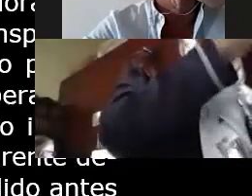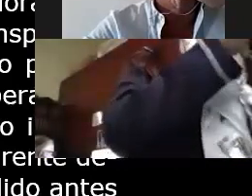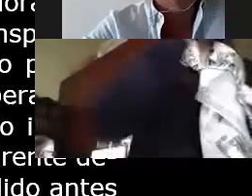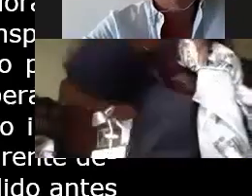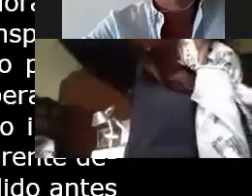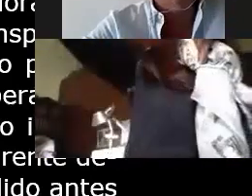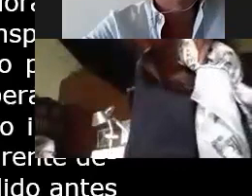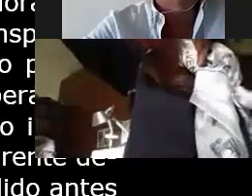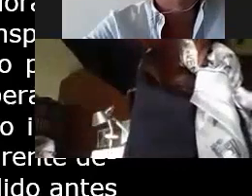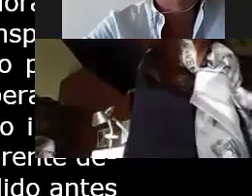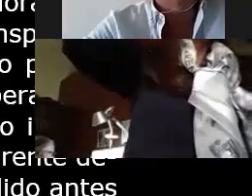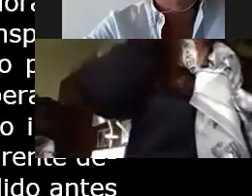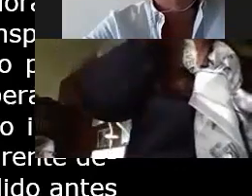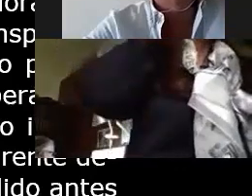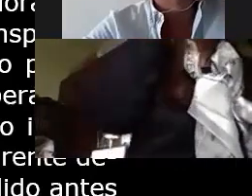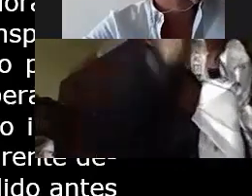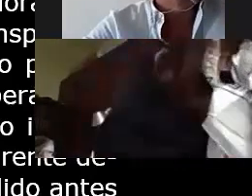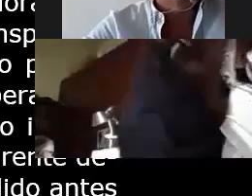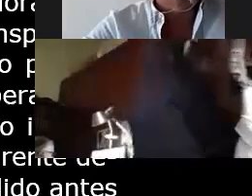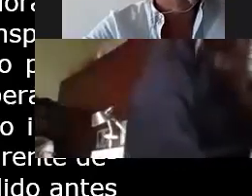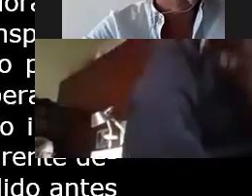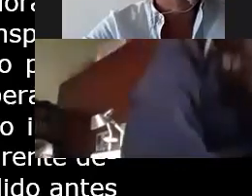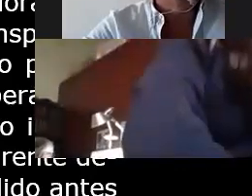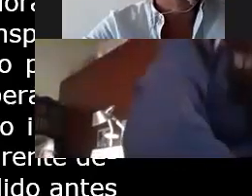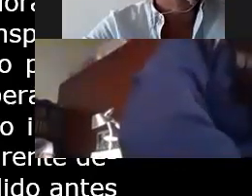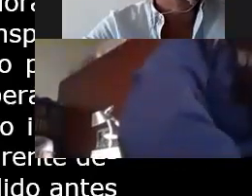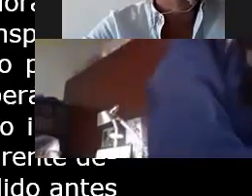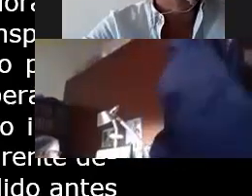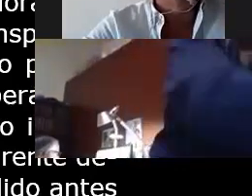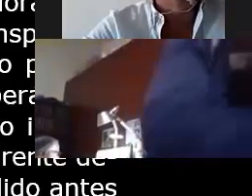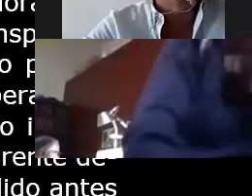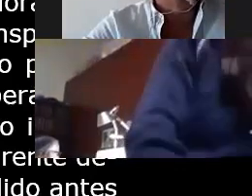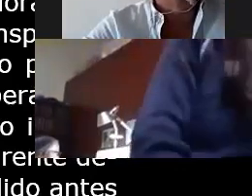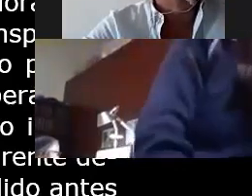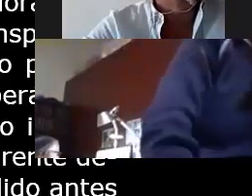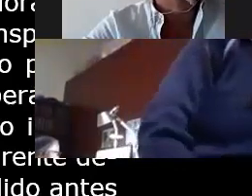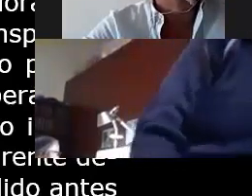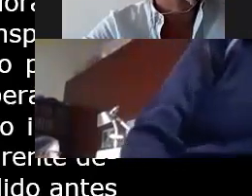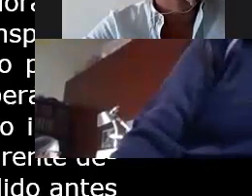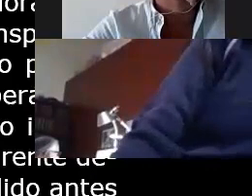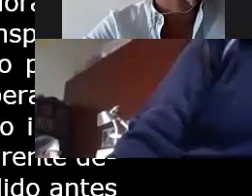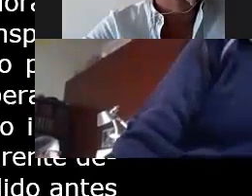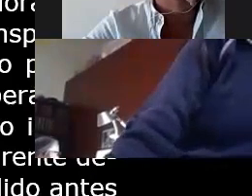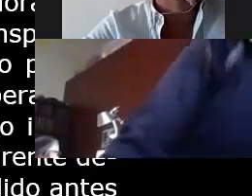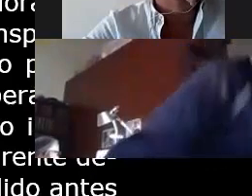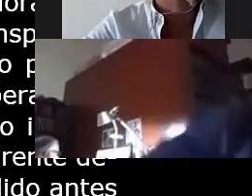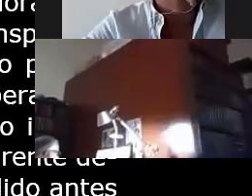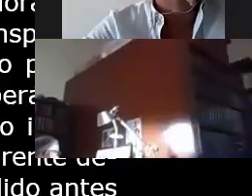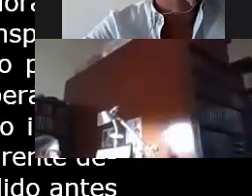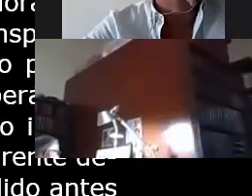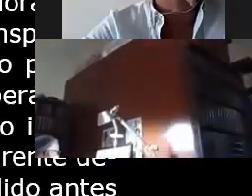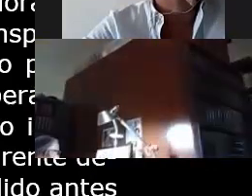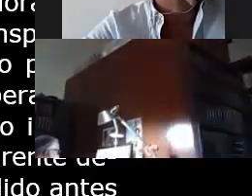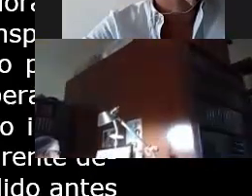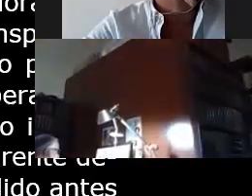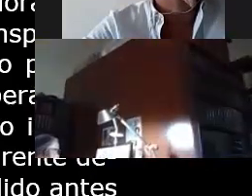hasta tanto las jurisdicciones responsables de la emisión de los certificados se ajusten a la nueva reglamentación.